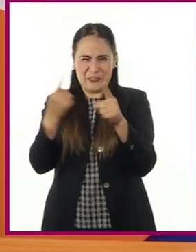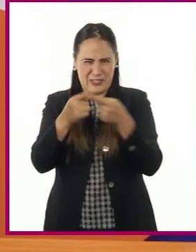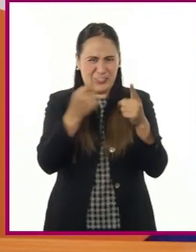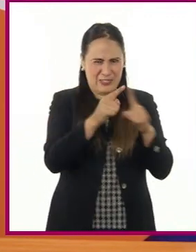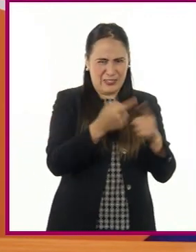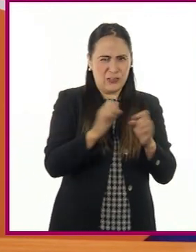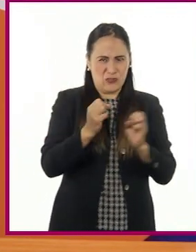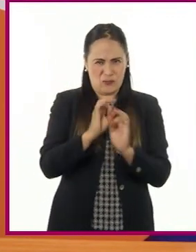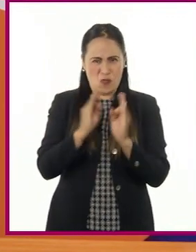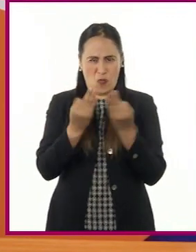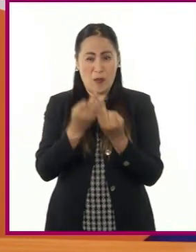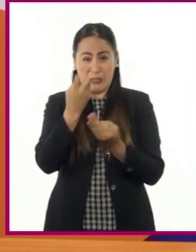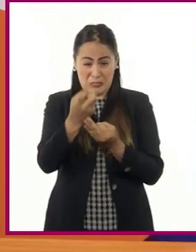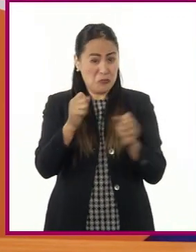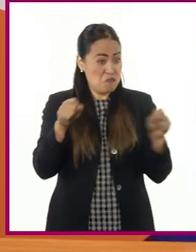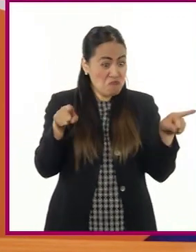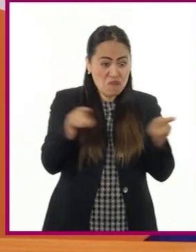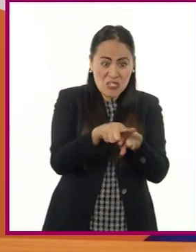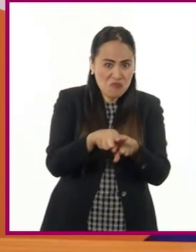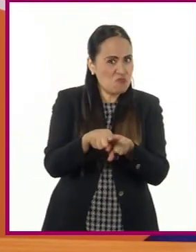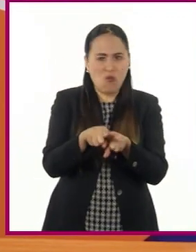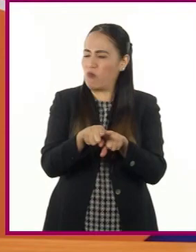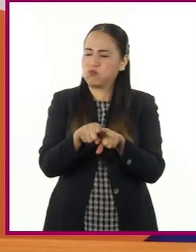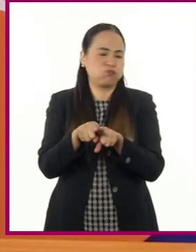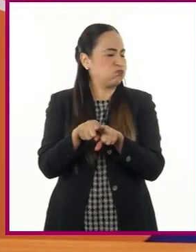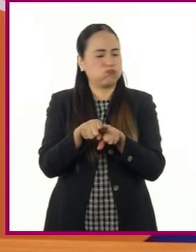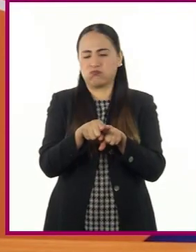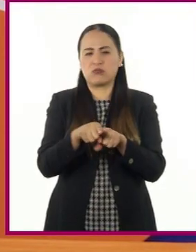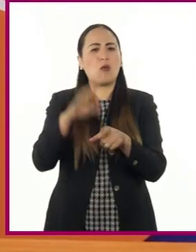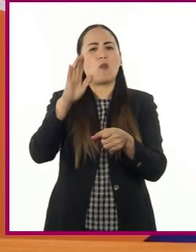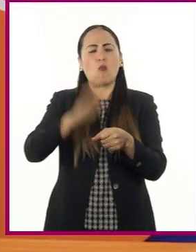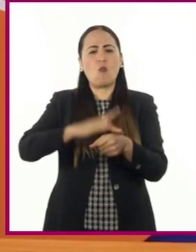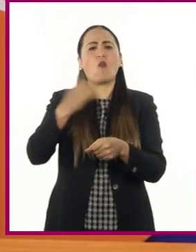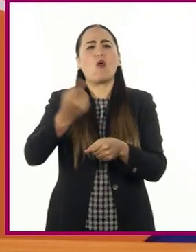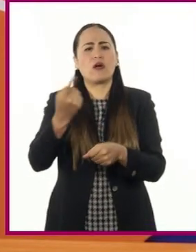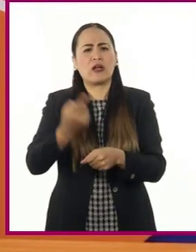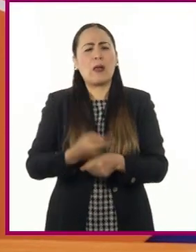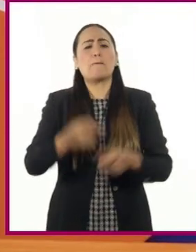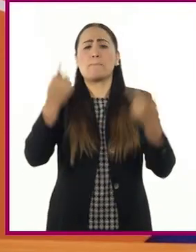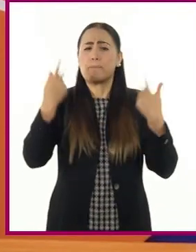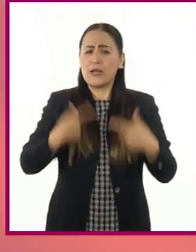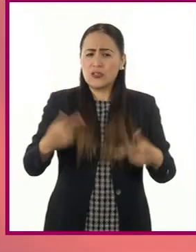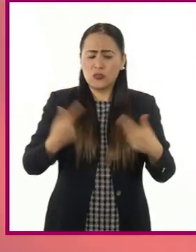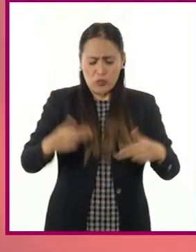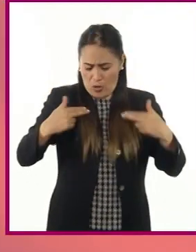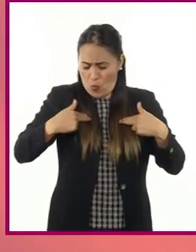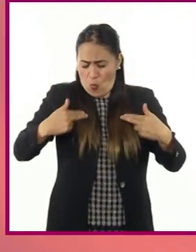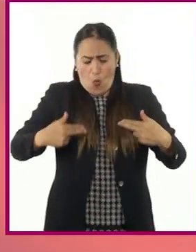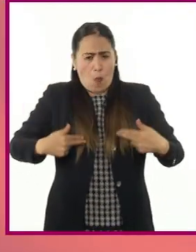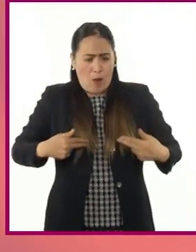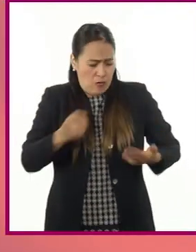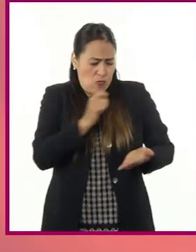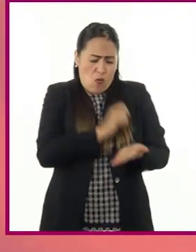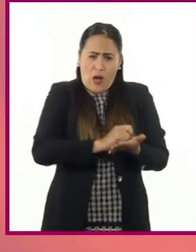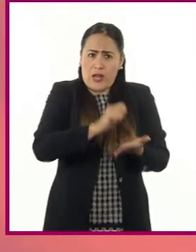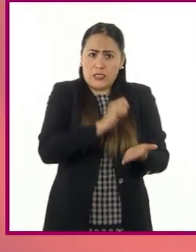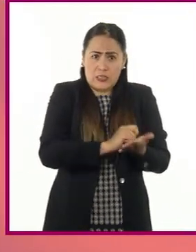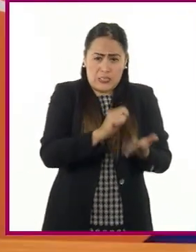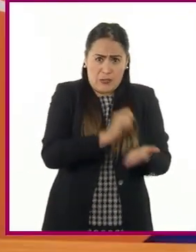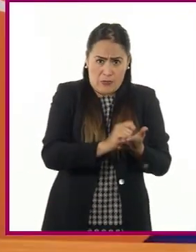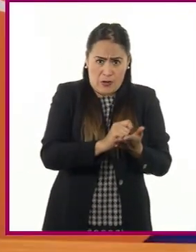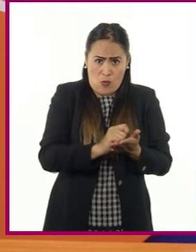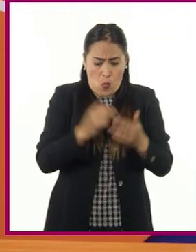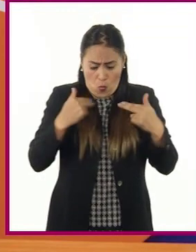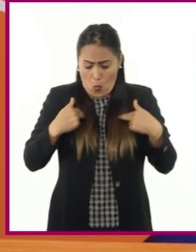siempre igual, por la simple razón de que son productos de la sensibilidad humana. Y los humanos no